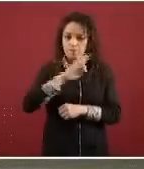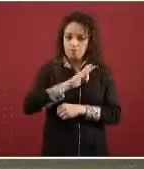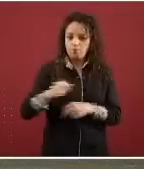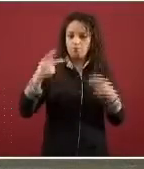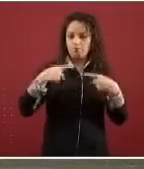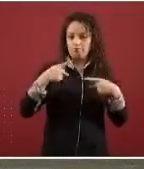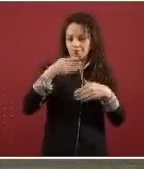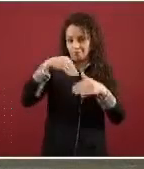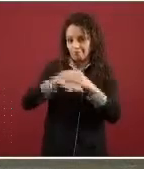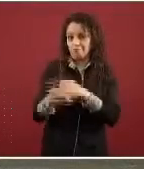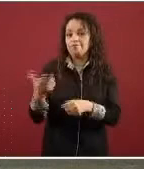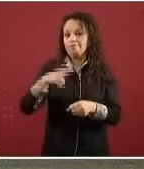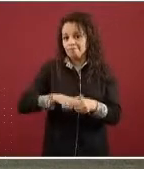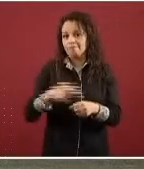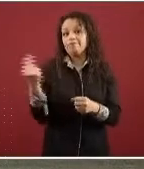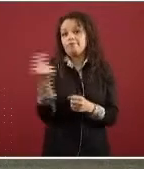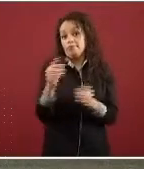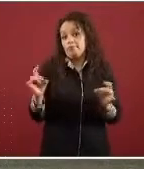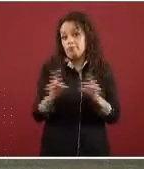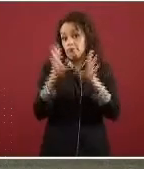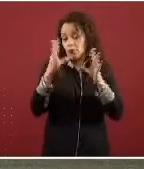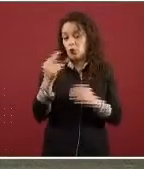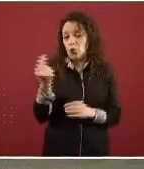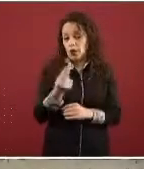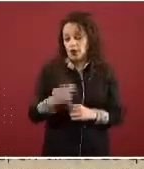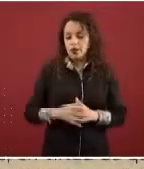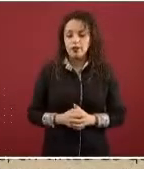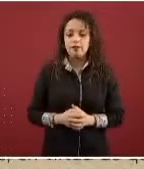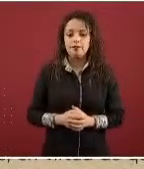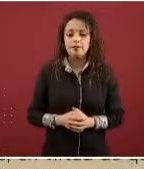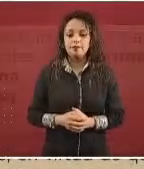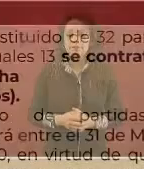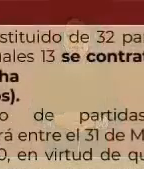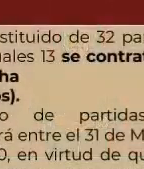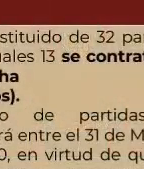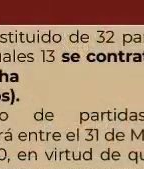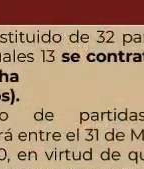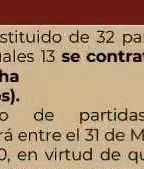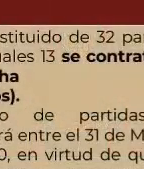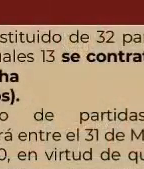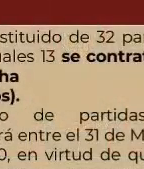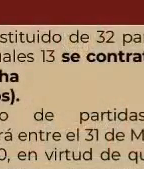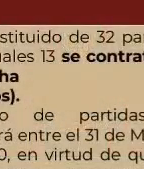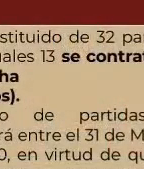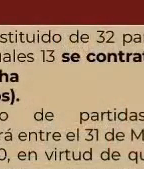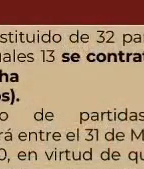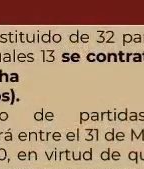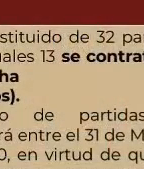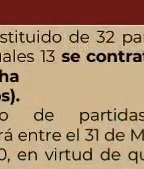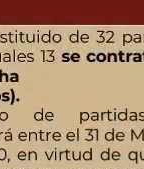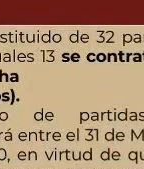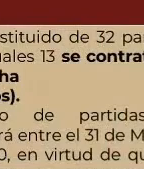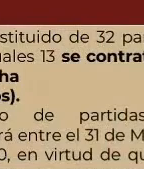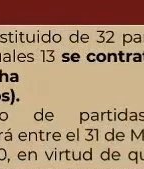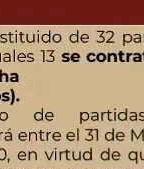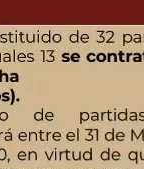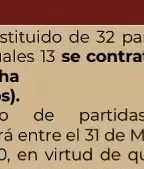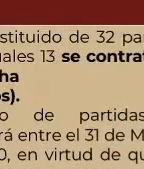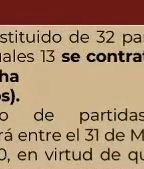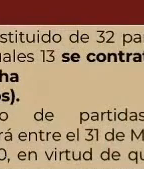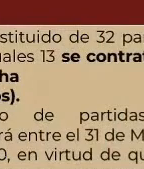hospitales que nos fueron asignados, que son de INSABI, que los vamos a operar